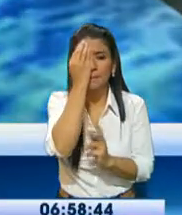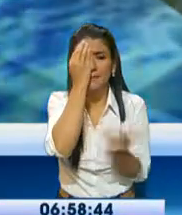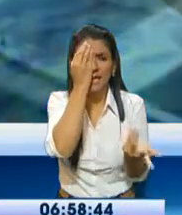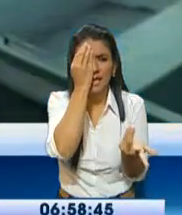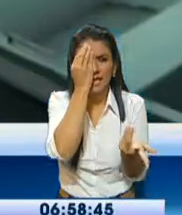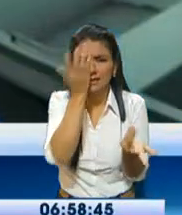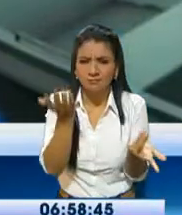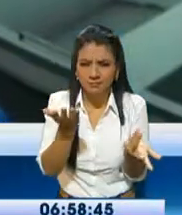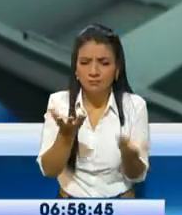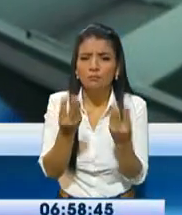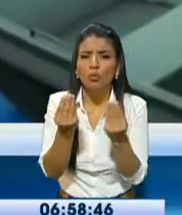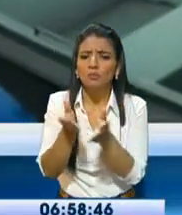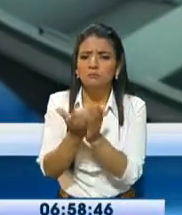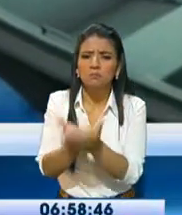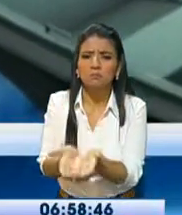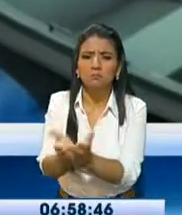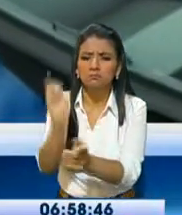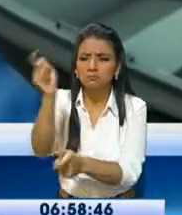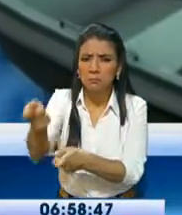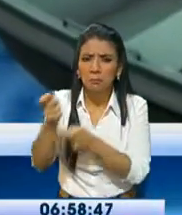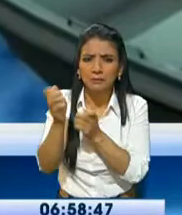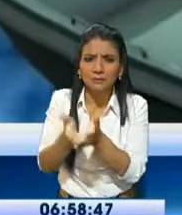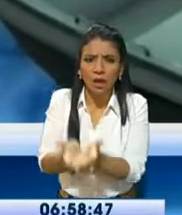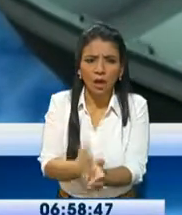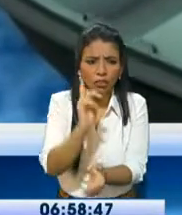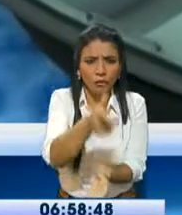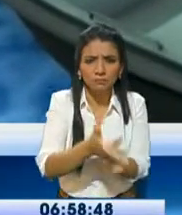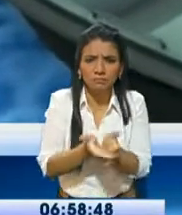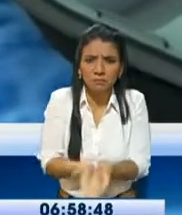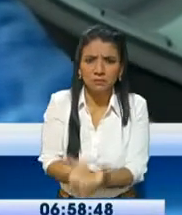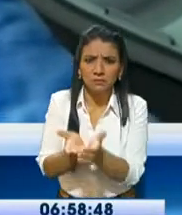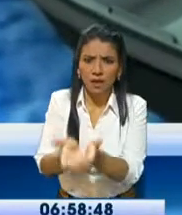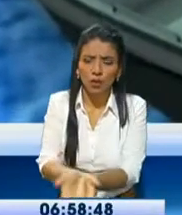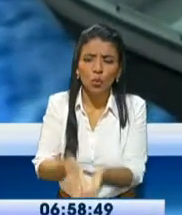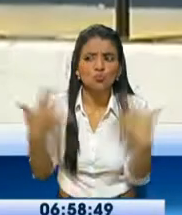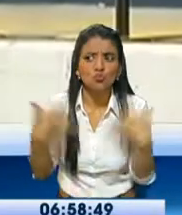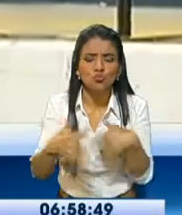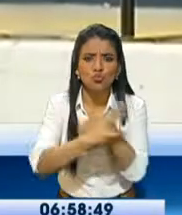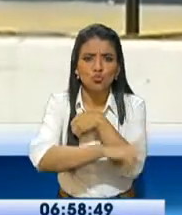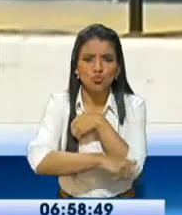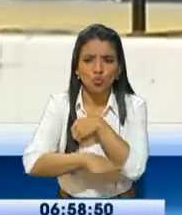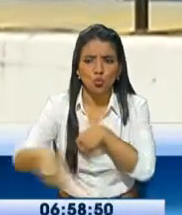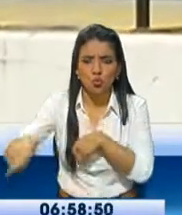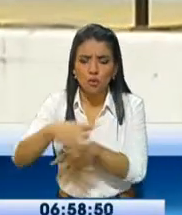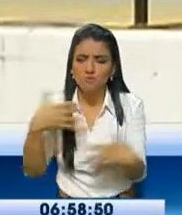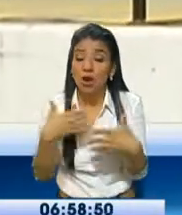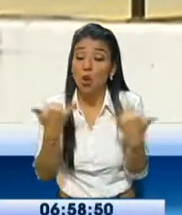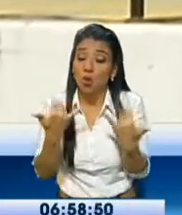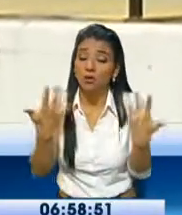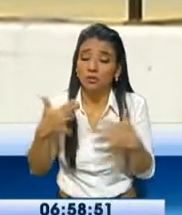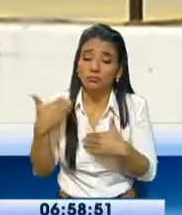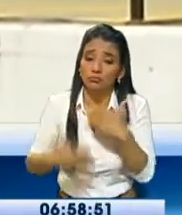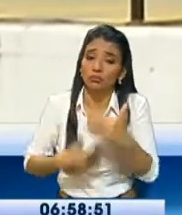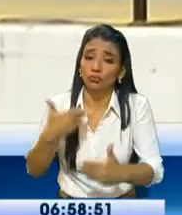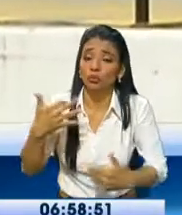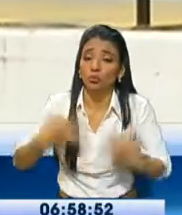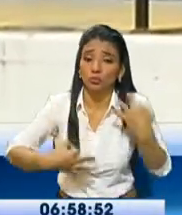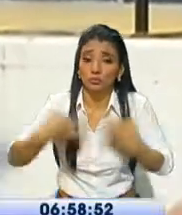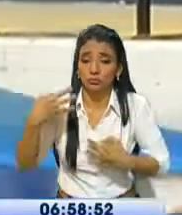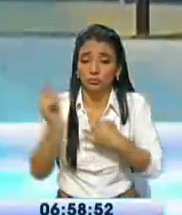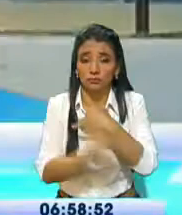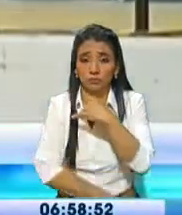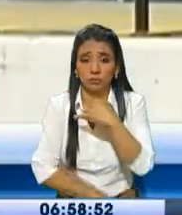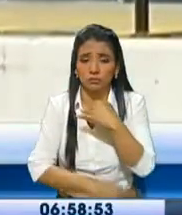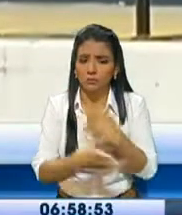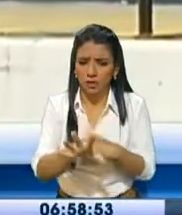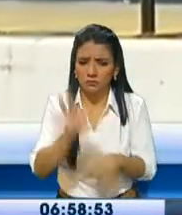los pescadores artesanales ahora deberán enfrentar un proceso judicial se encuentran al momento sellos de